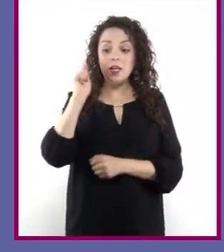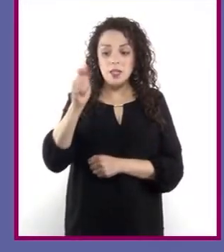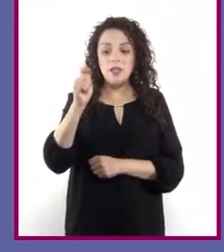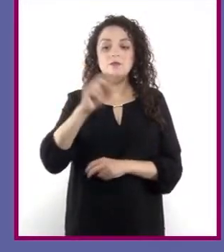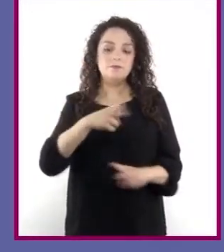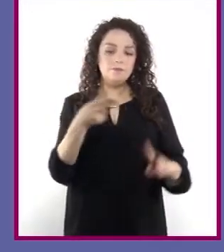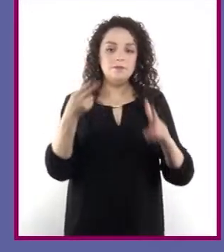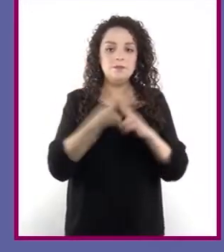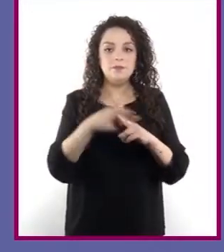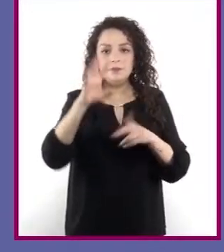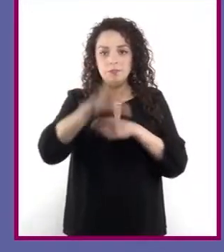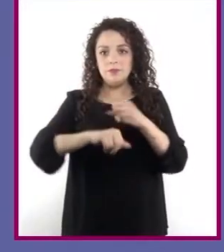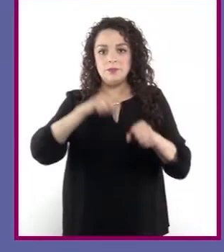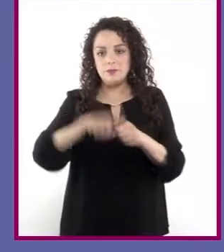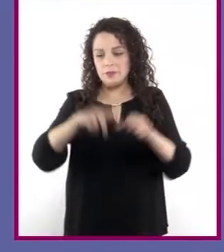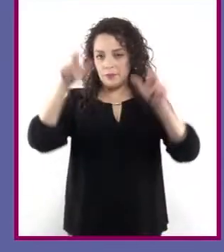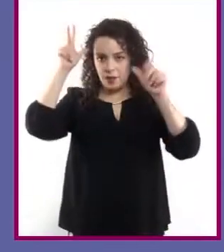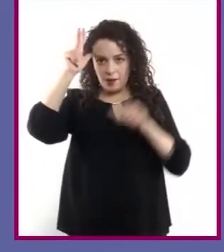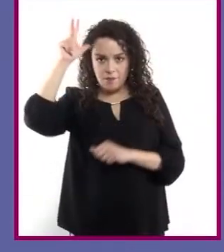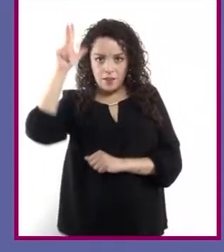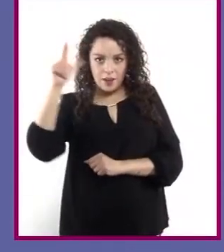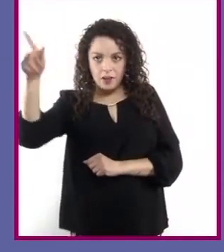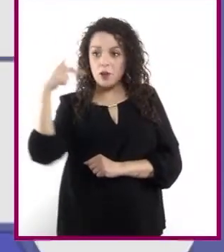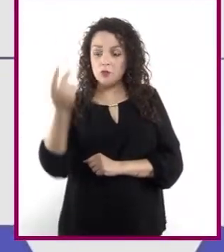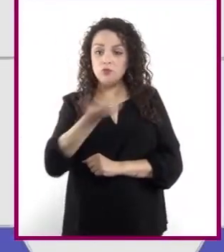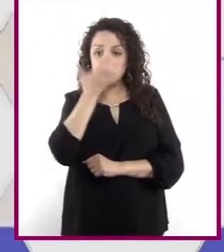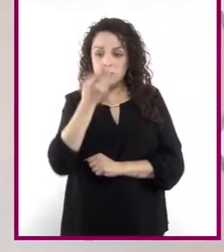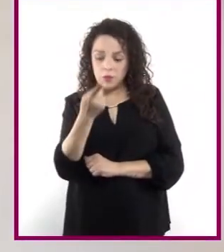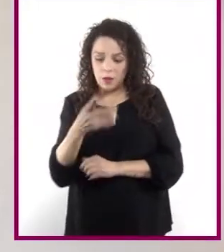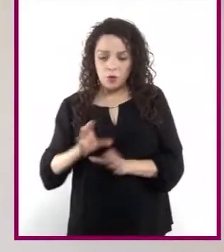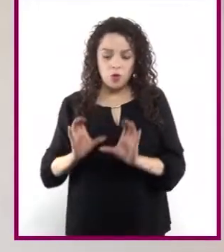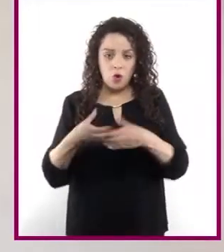popular entre los habitantes de esas comunidades.